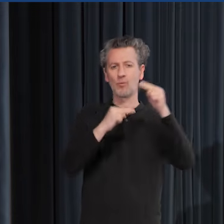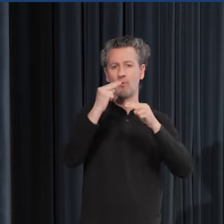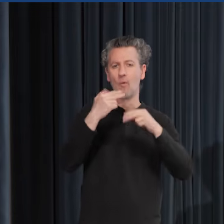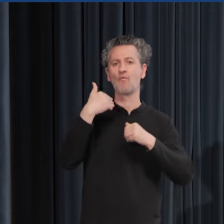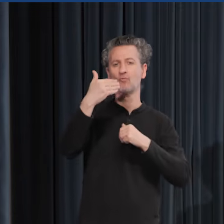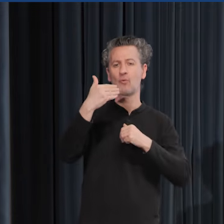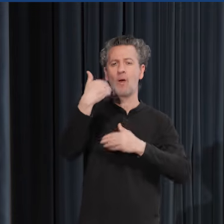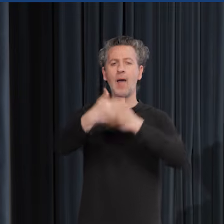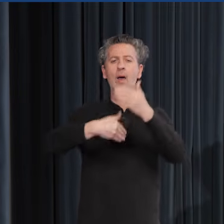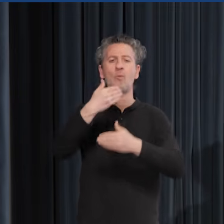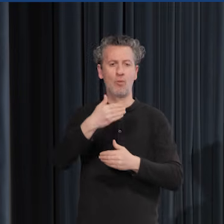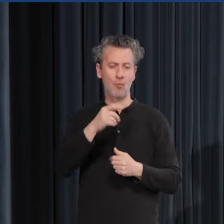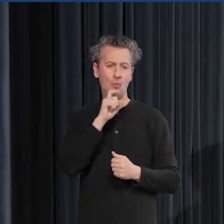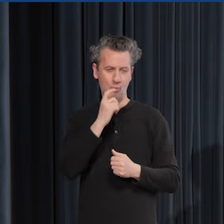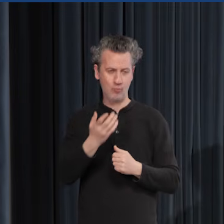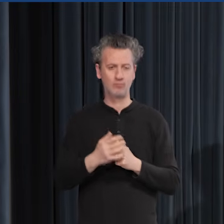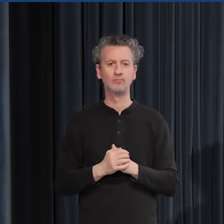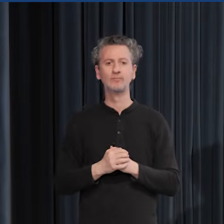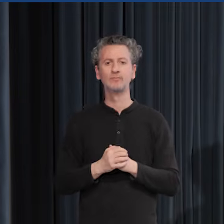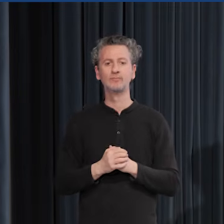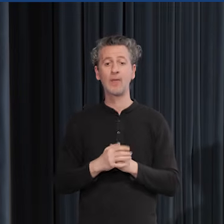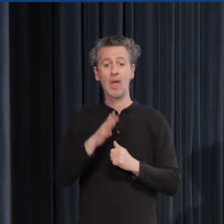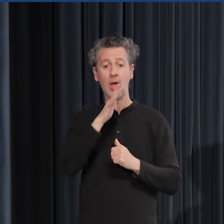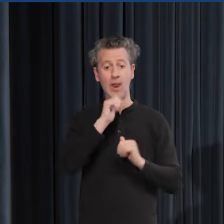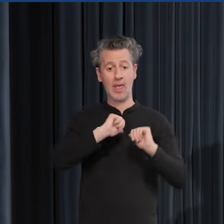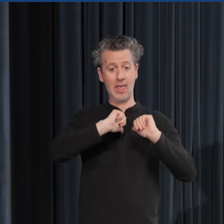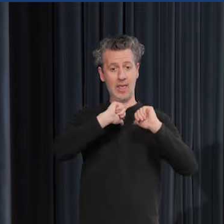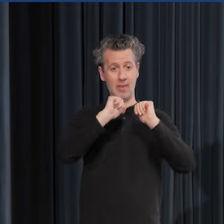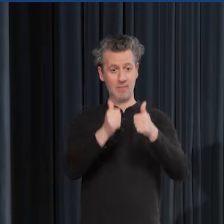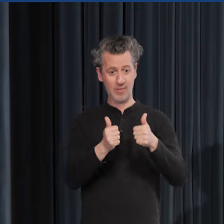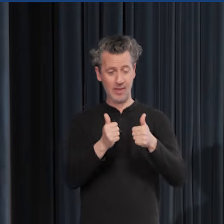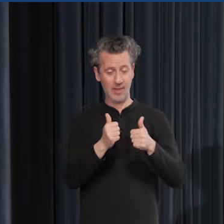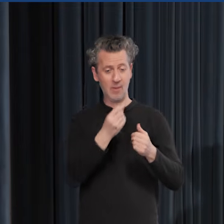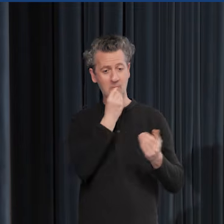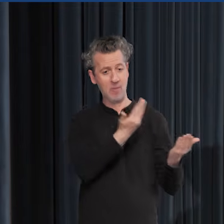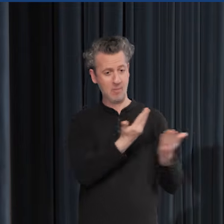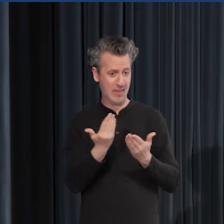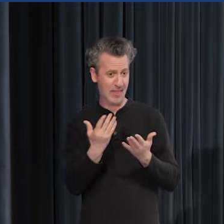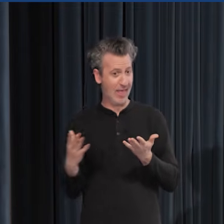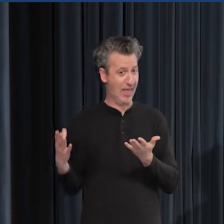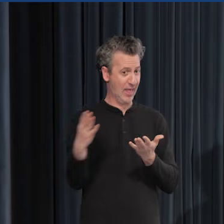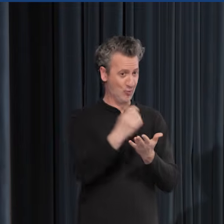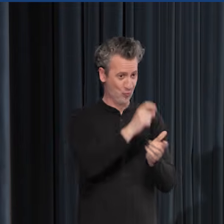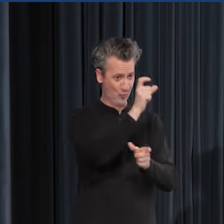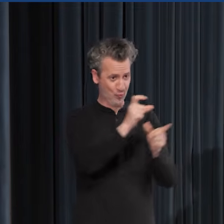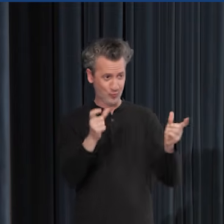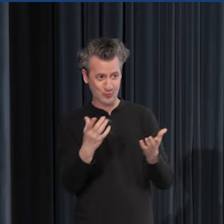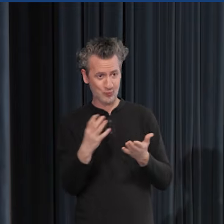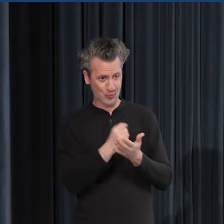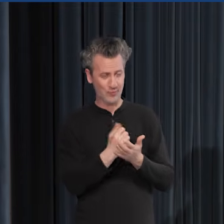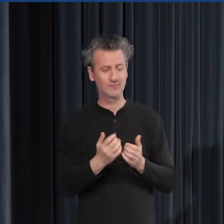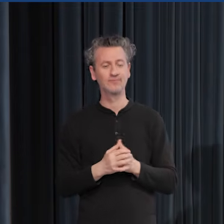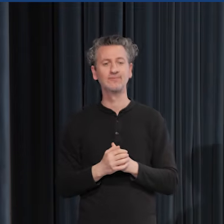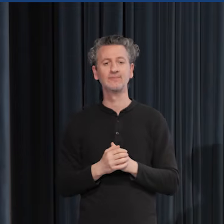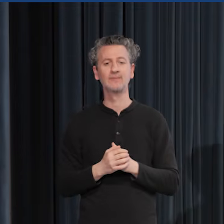en el futuro. Voy a empezar, bueno, ya dando la bienvenida a todos, y